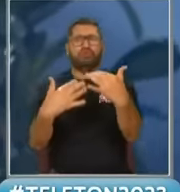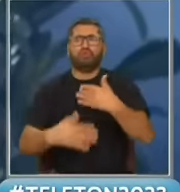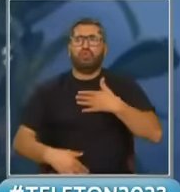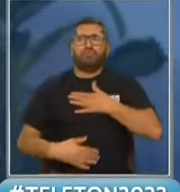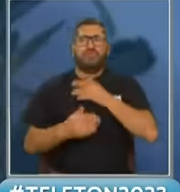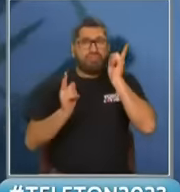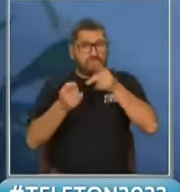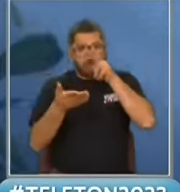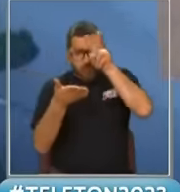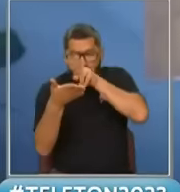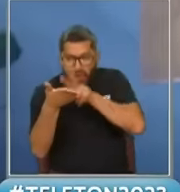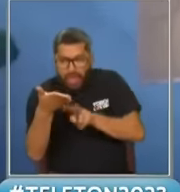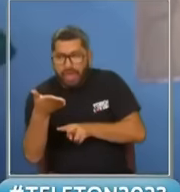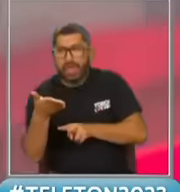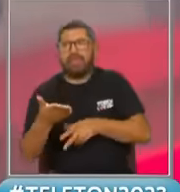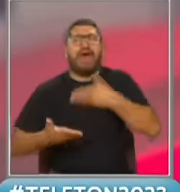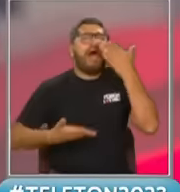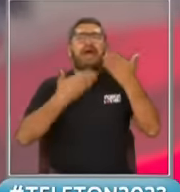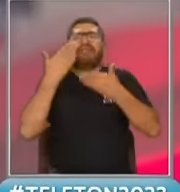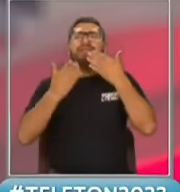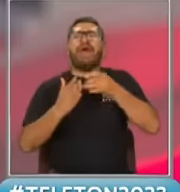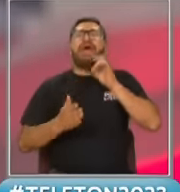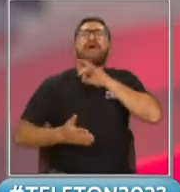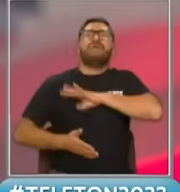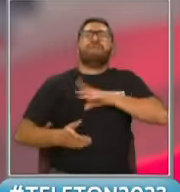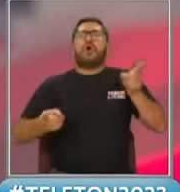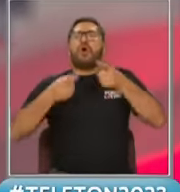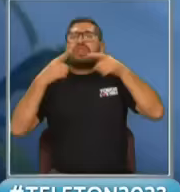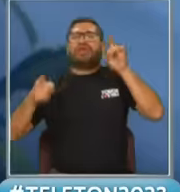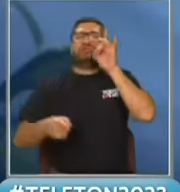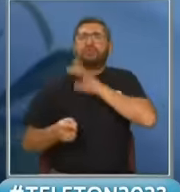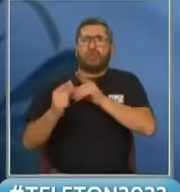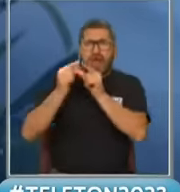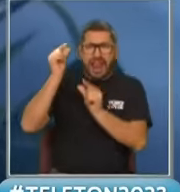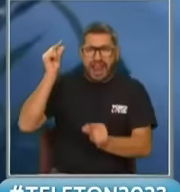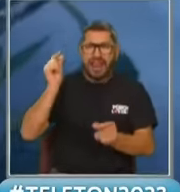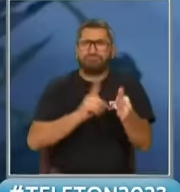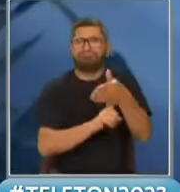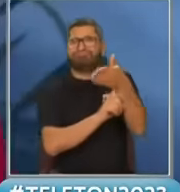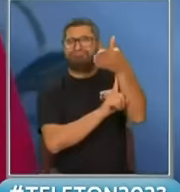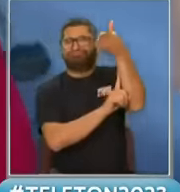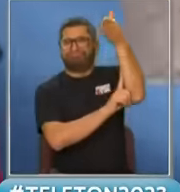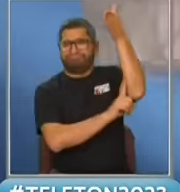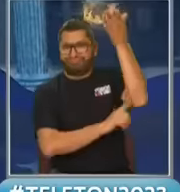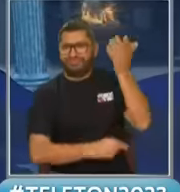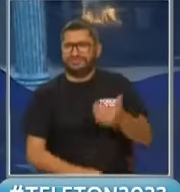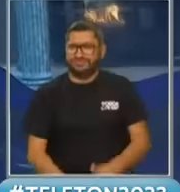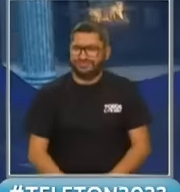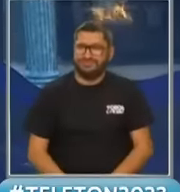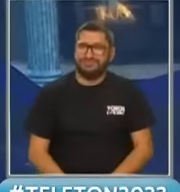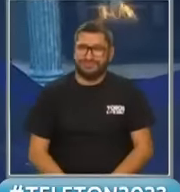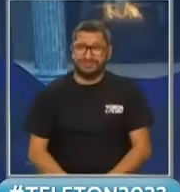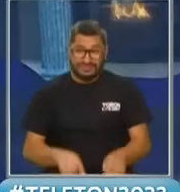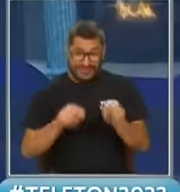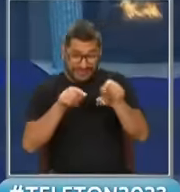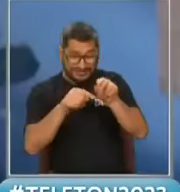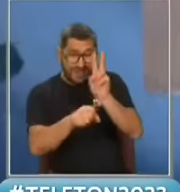algo, cantábamos la canción nacional con las 8 estrofas. Y el profe, cuando nos hacía,